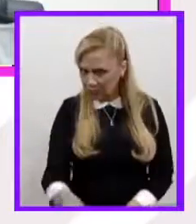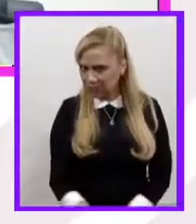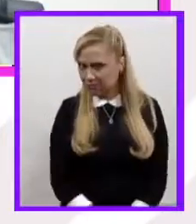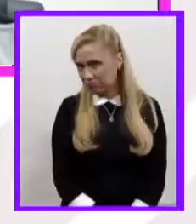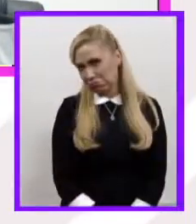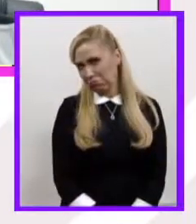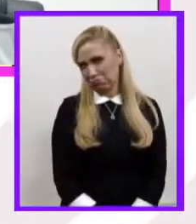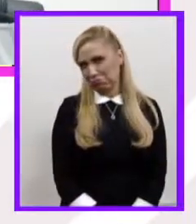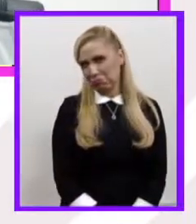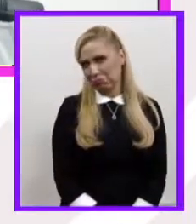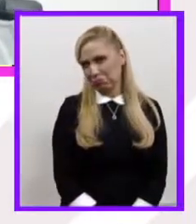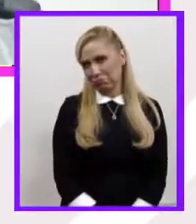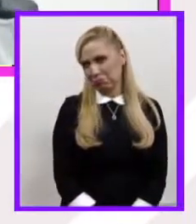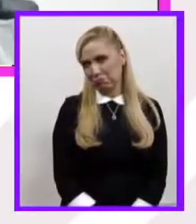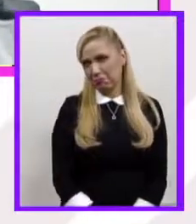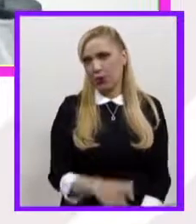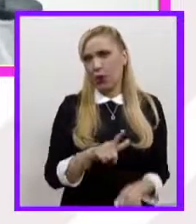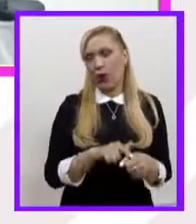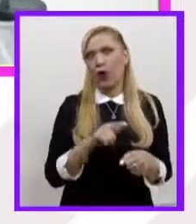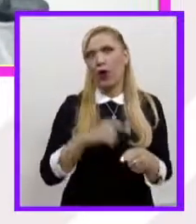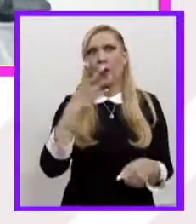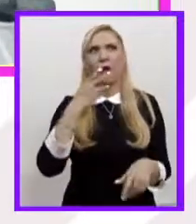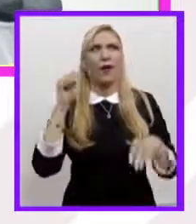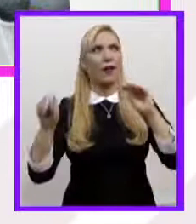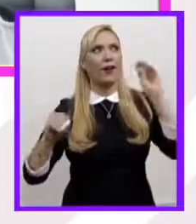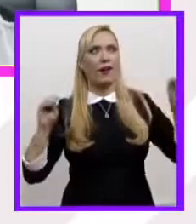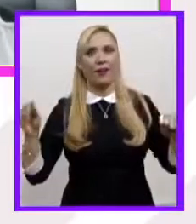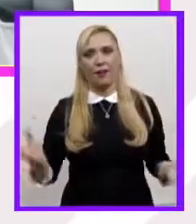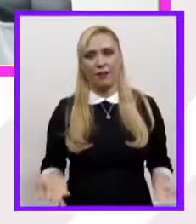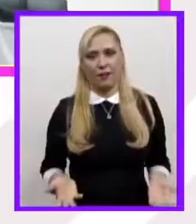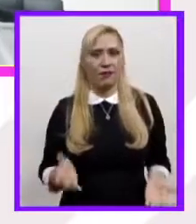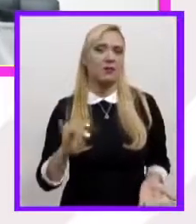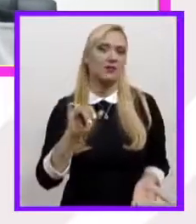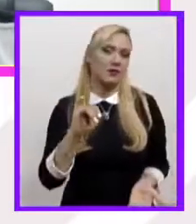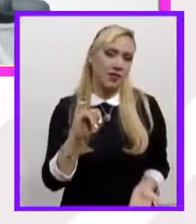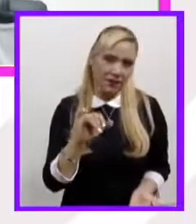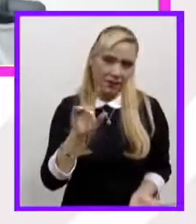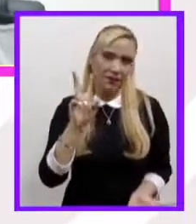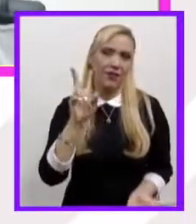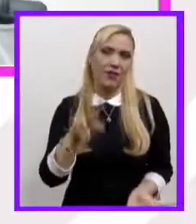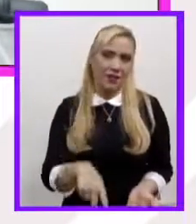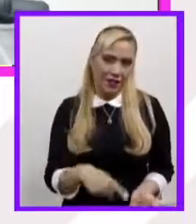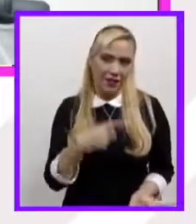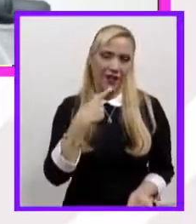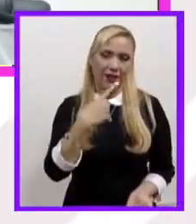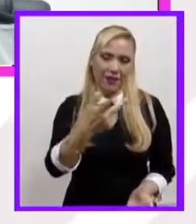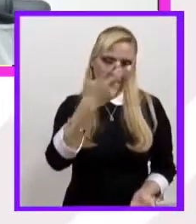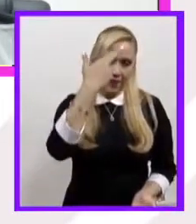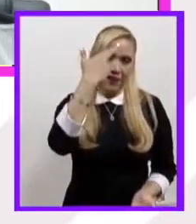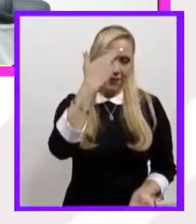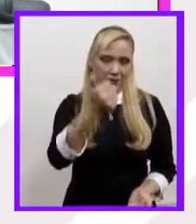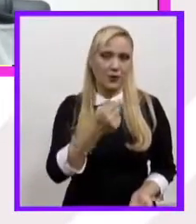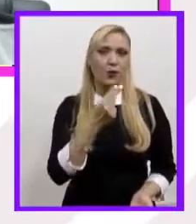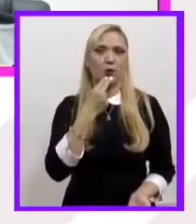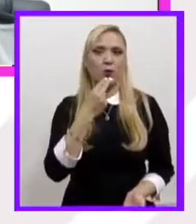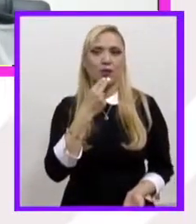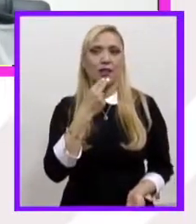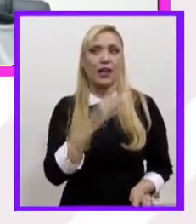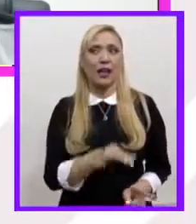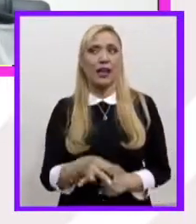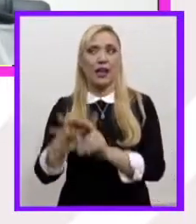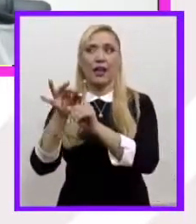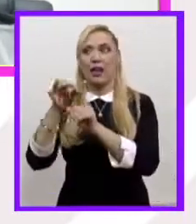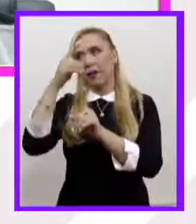como... Sí. Sí, a ver, yo creo que el famoso pinkwashing de lo que acabas de hablar ha sido utilizado para lavarle la